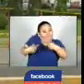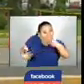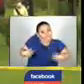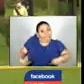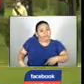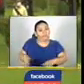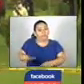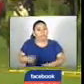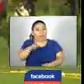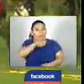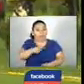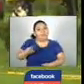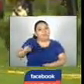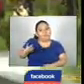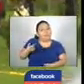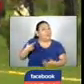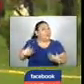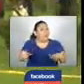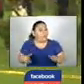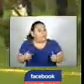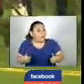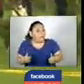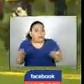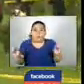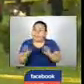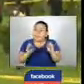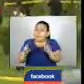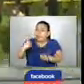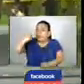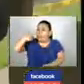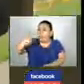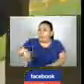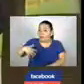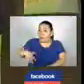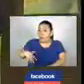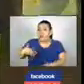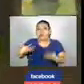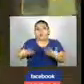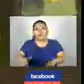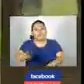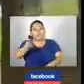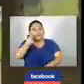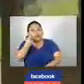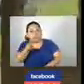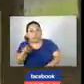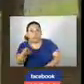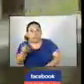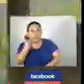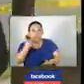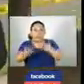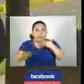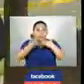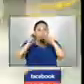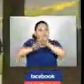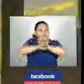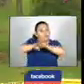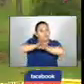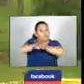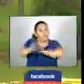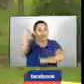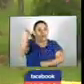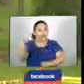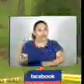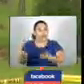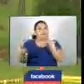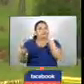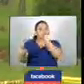diplomática. El agente está estable y no tiene lesiones de gravedad. La Policía Nacional Civil detalló a través de redes sociales que el agresor